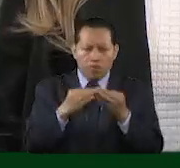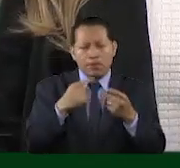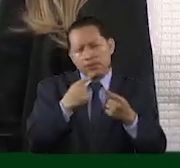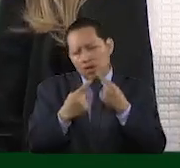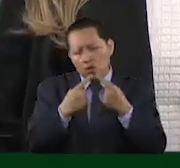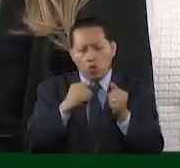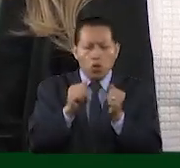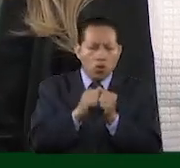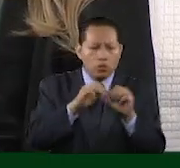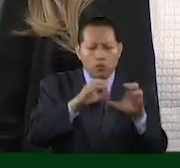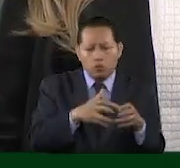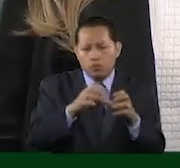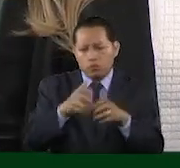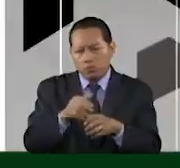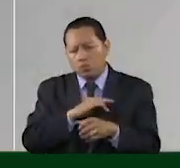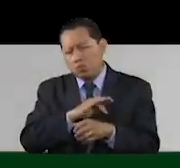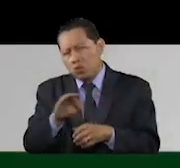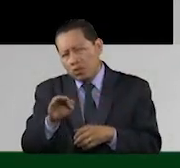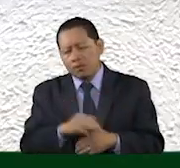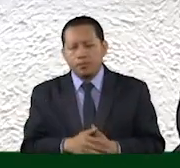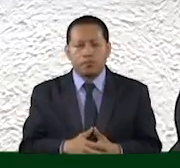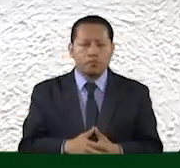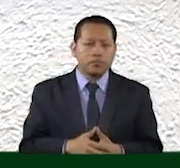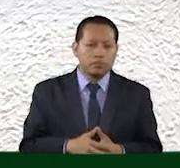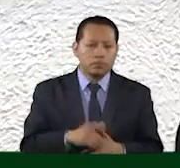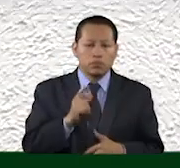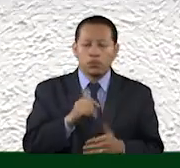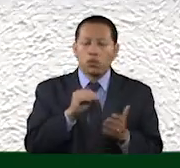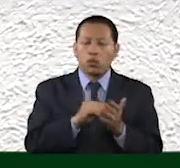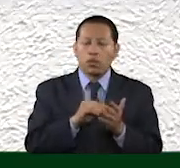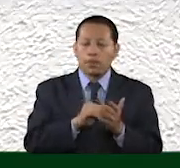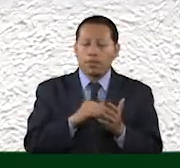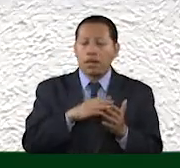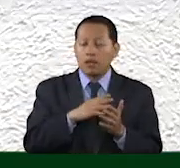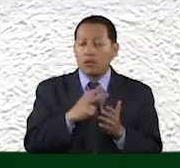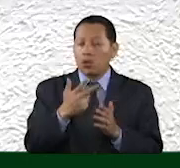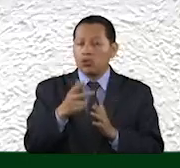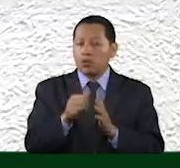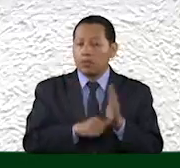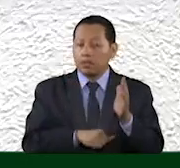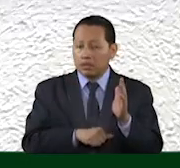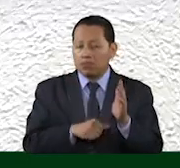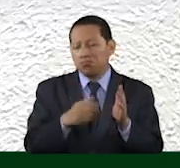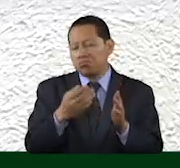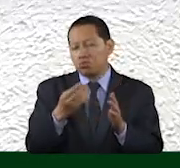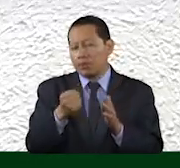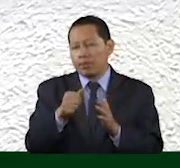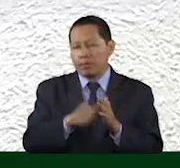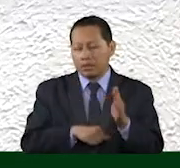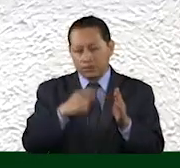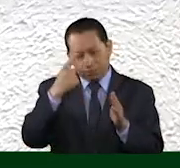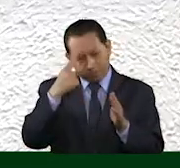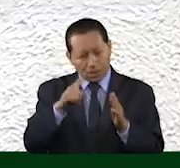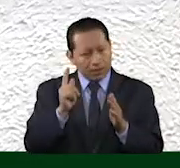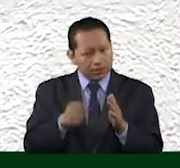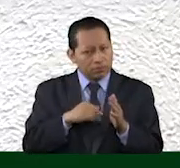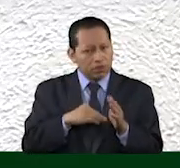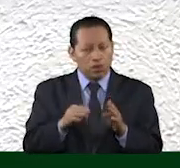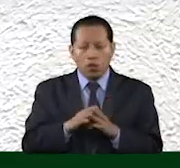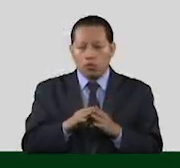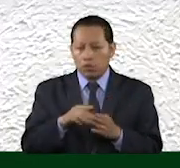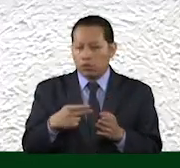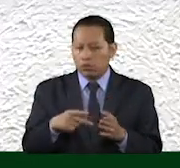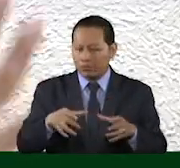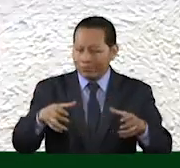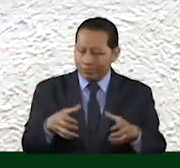diferentes sectores todavía quedan 8 meses 9 meses para que termine esta